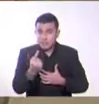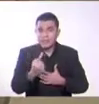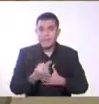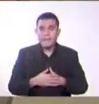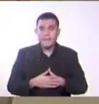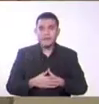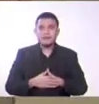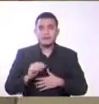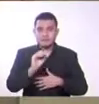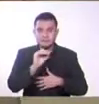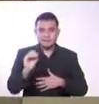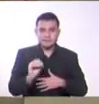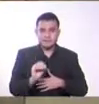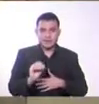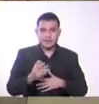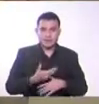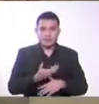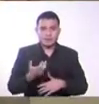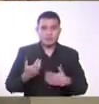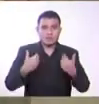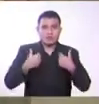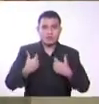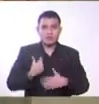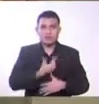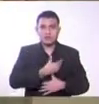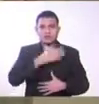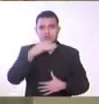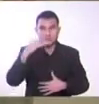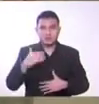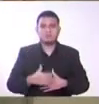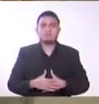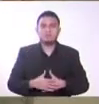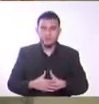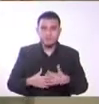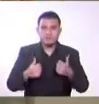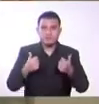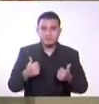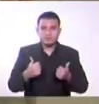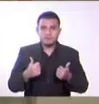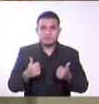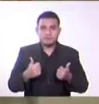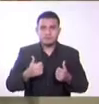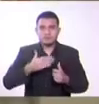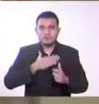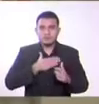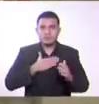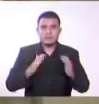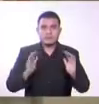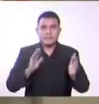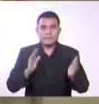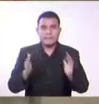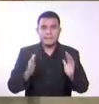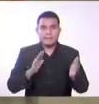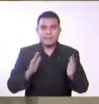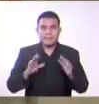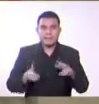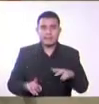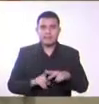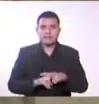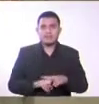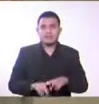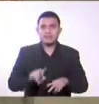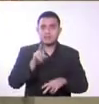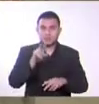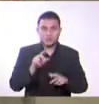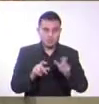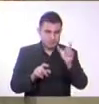este porcentaje que manejamos en nuestro país? Muy bien. Me parece interesante que hay 2 rubros que son